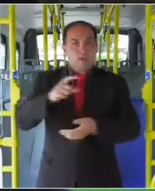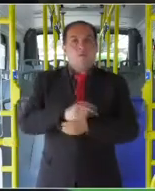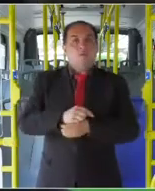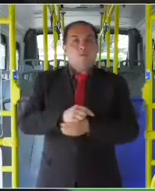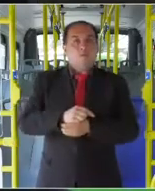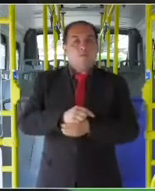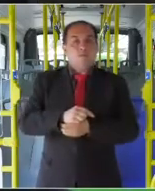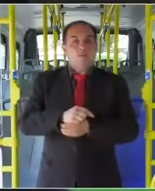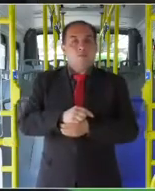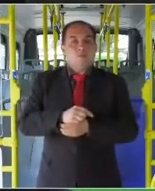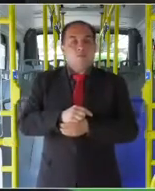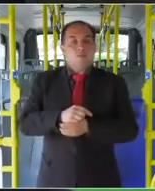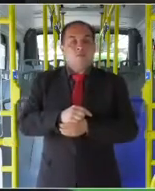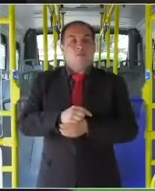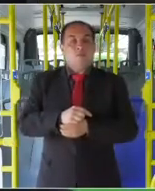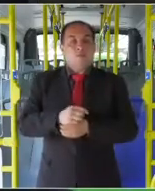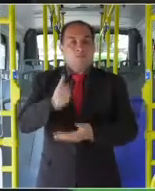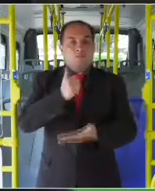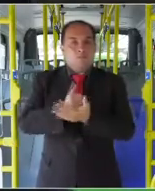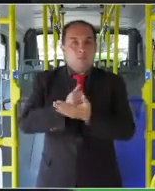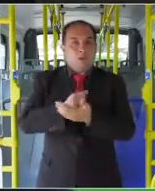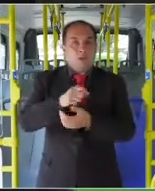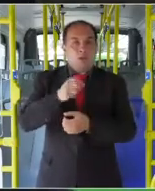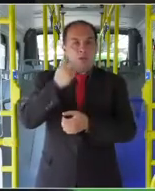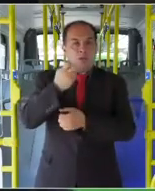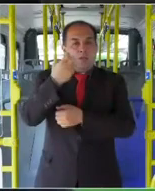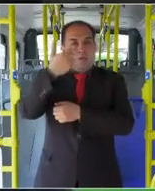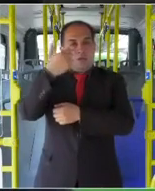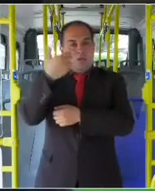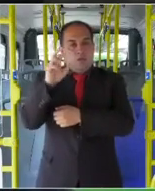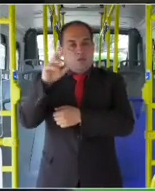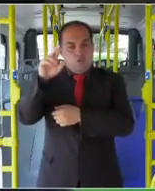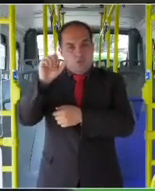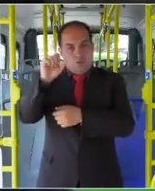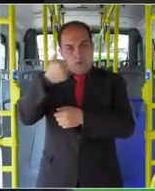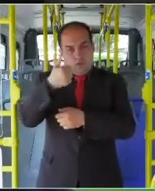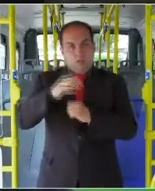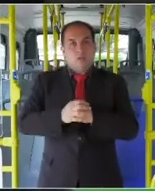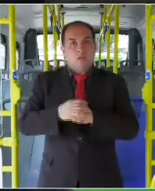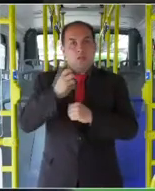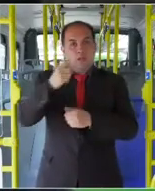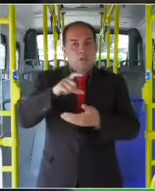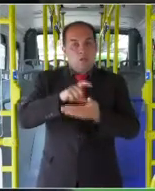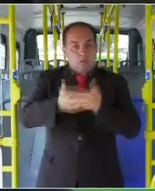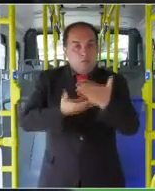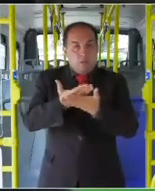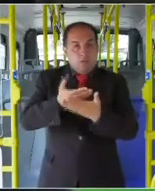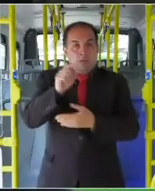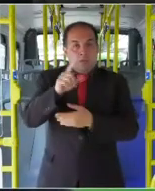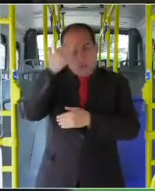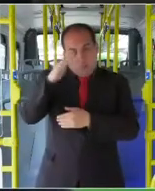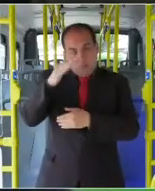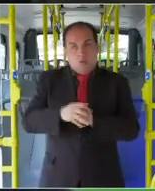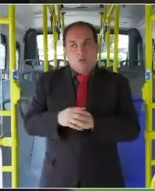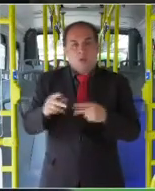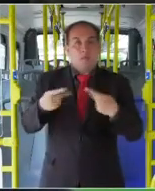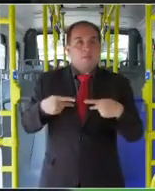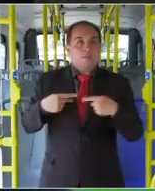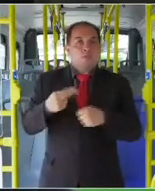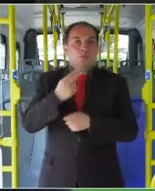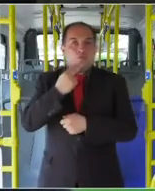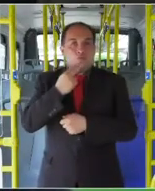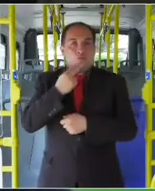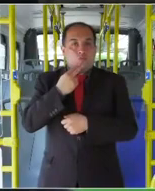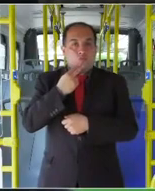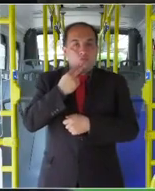que son Euro 6, no estas, sino las que se compraron desde el año pasado, o sea, en estas compras que está haciendo RTP. Los usuarios